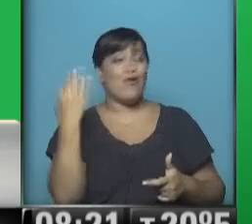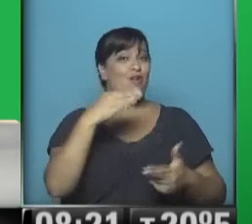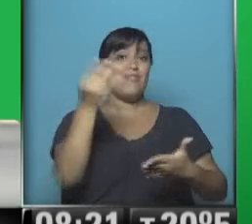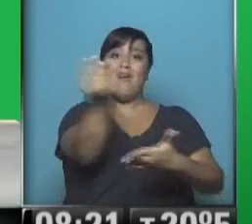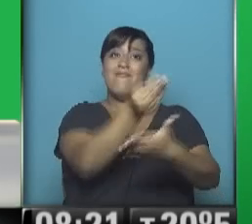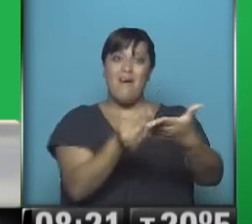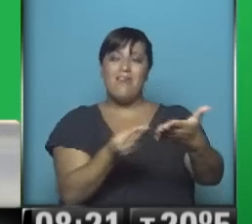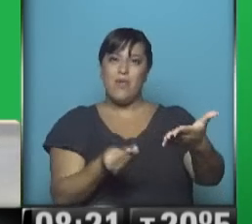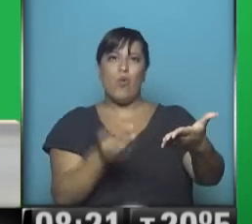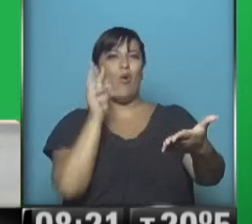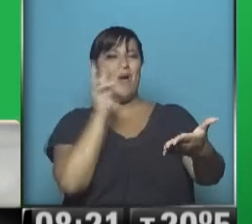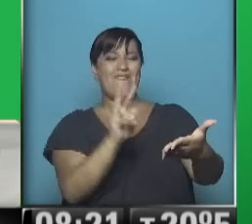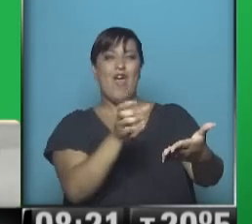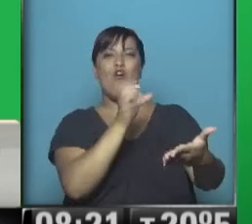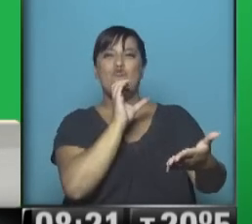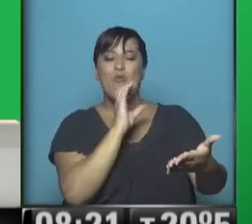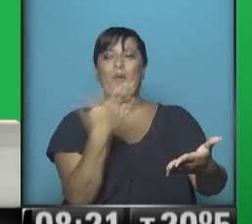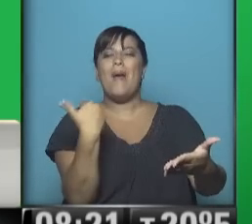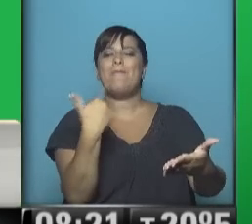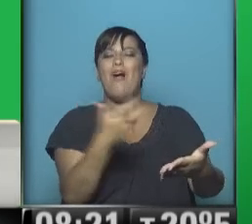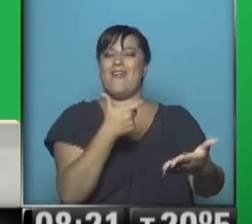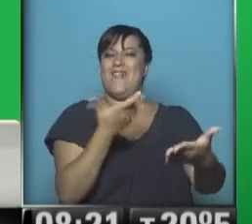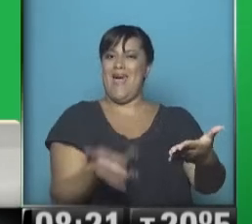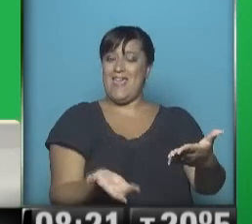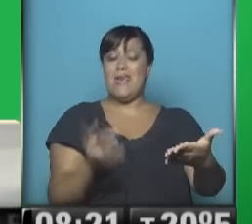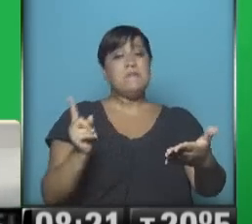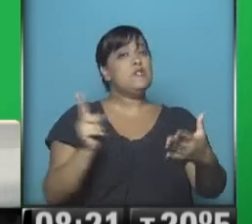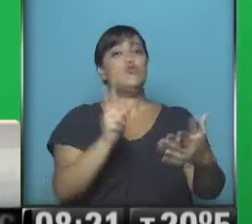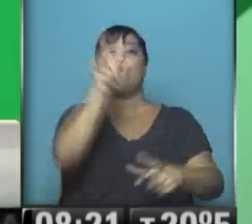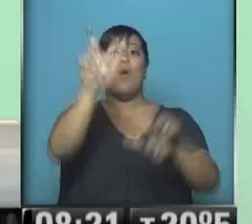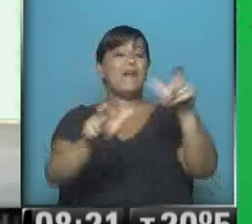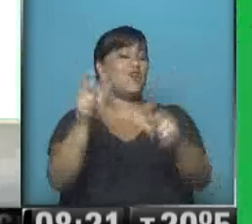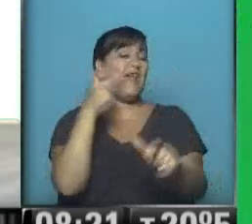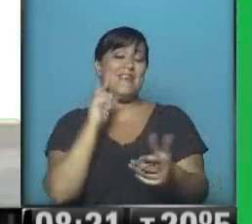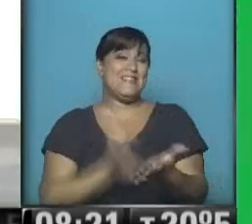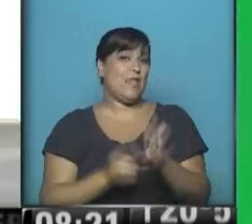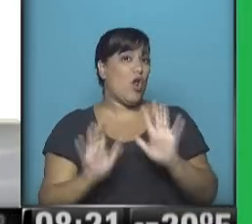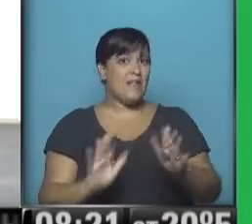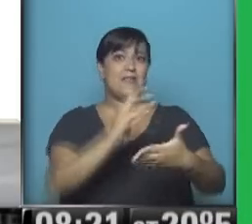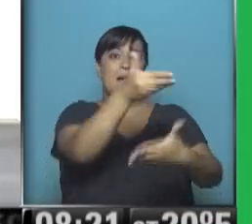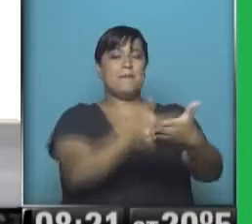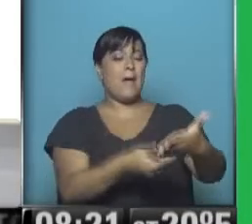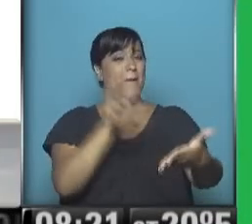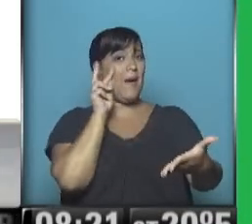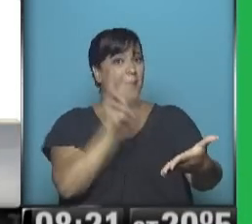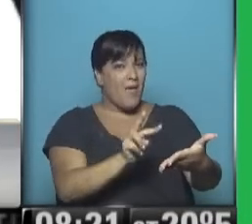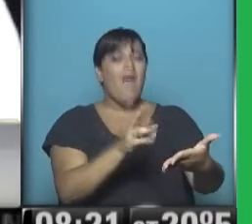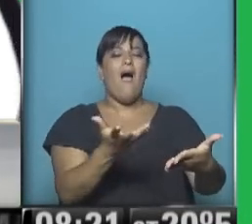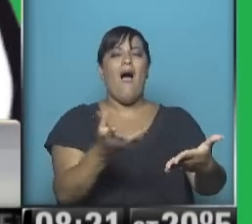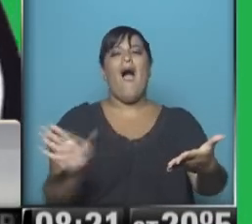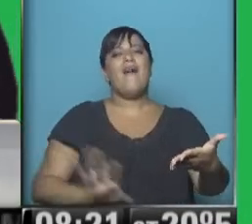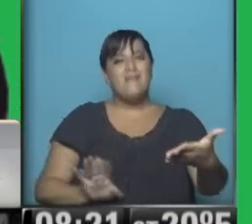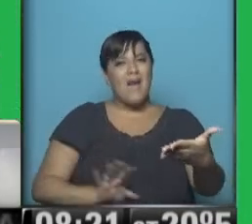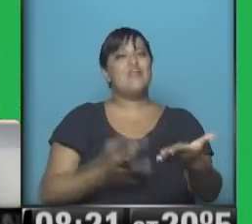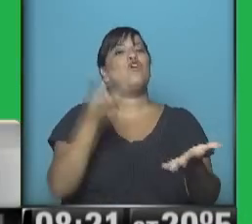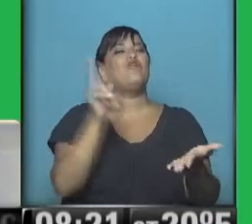dé gracia, con la cual podamos reír. Eso es lo que dijeron ellos. Y al ver esta tapa, ellos mismos dijeron, nos dio ganas nuevamente